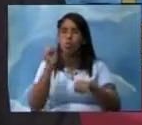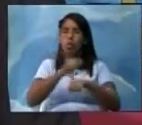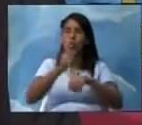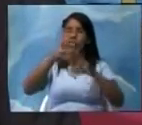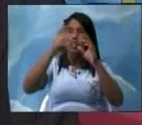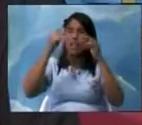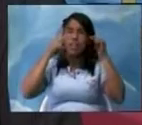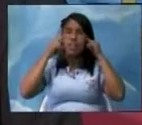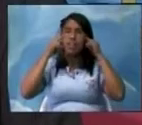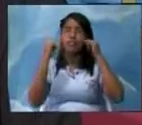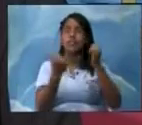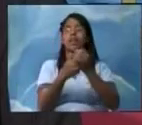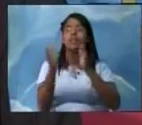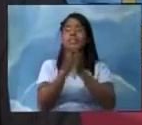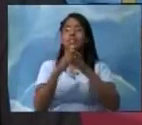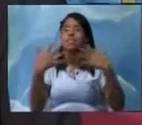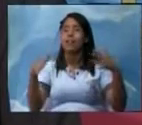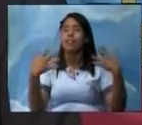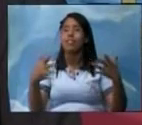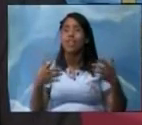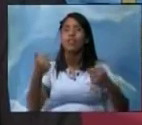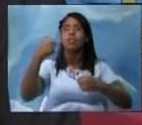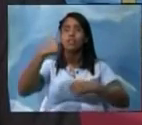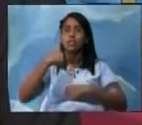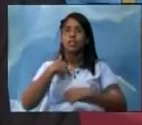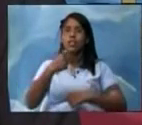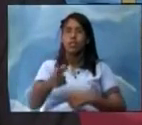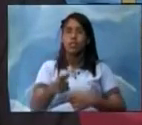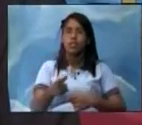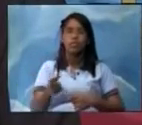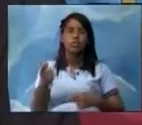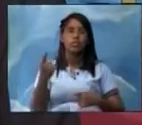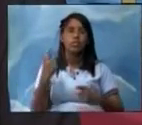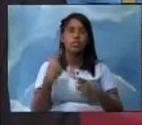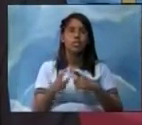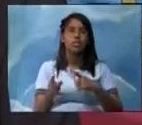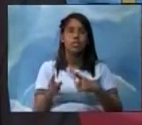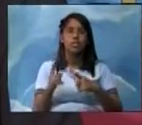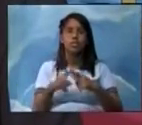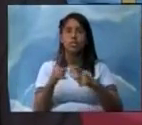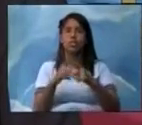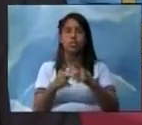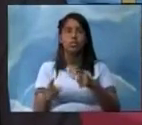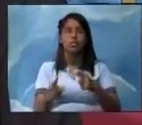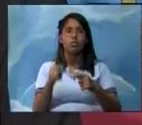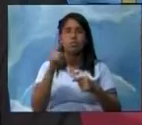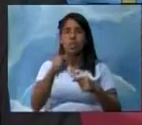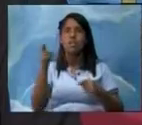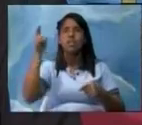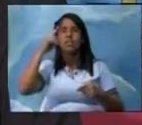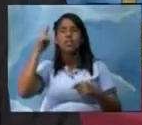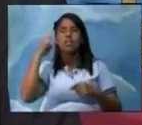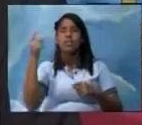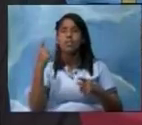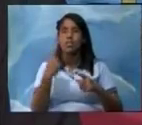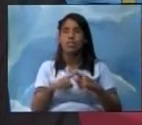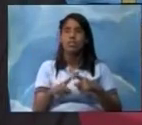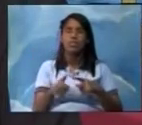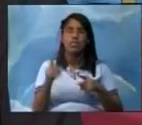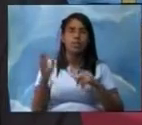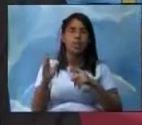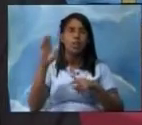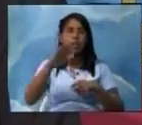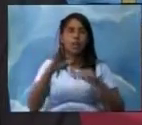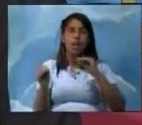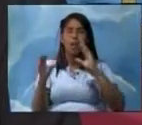India corte santera y yo a a a domingo Antonio Sánchez perdomo usted saben que alinov estoy